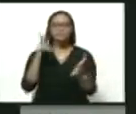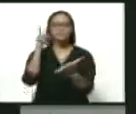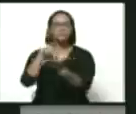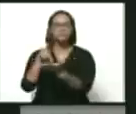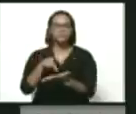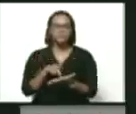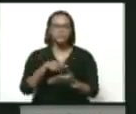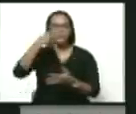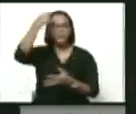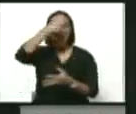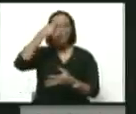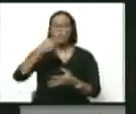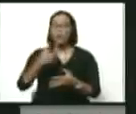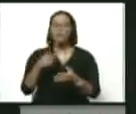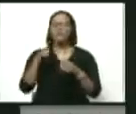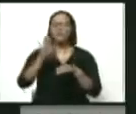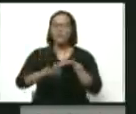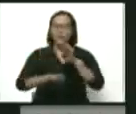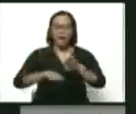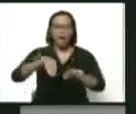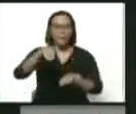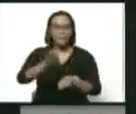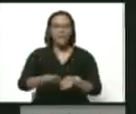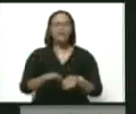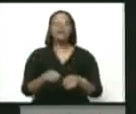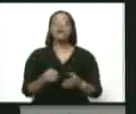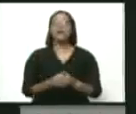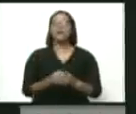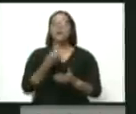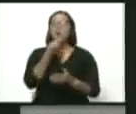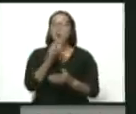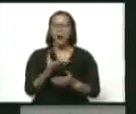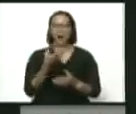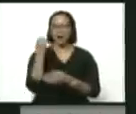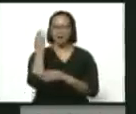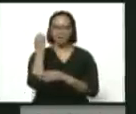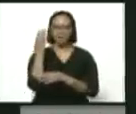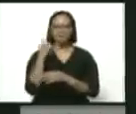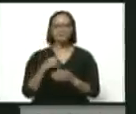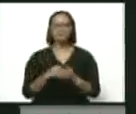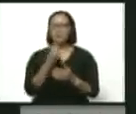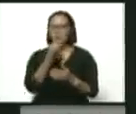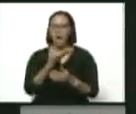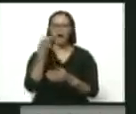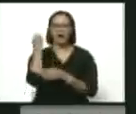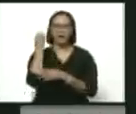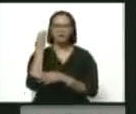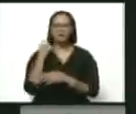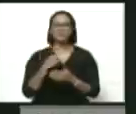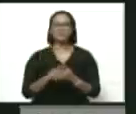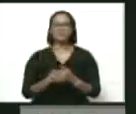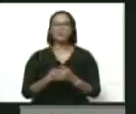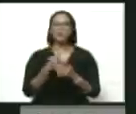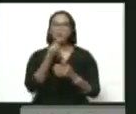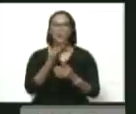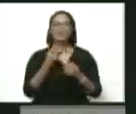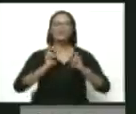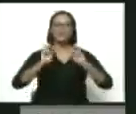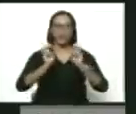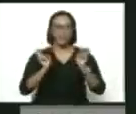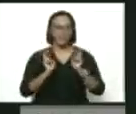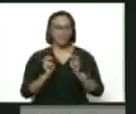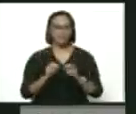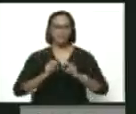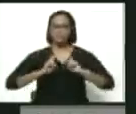participación del pueblo de a pie y que sea un gran congreso. Un gran congreso, con grandes temas. El tema